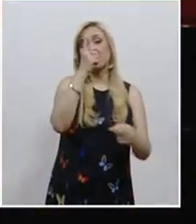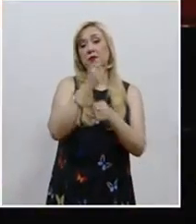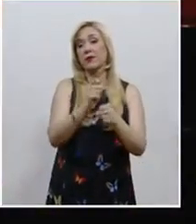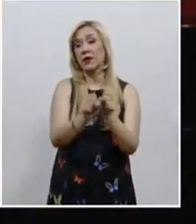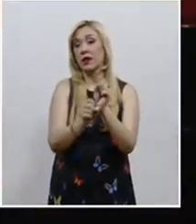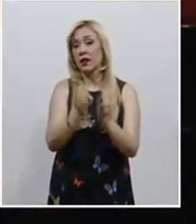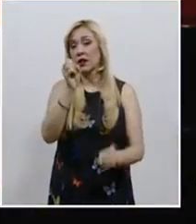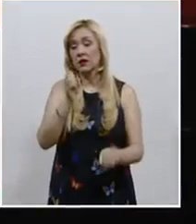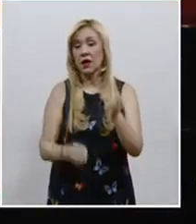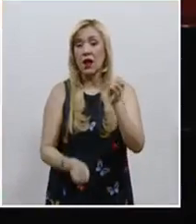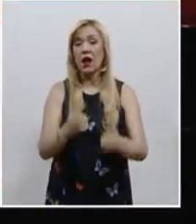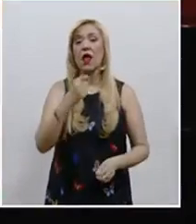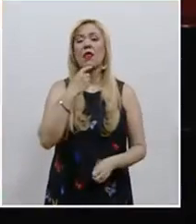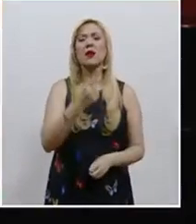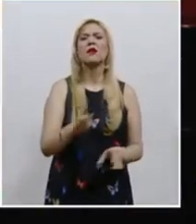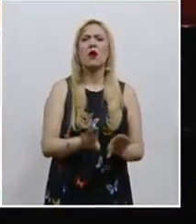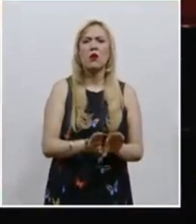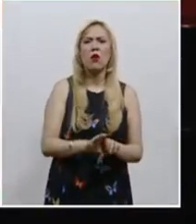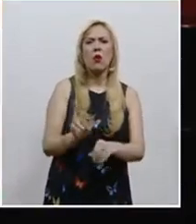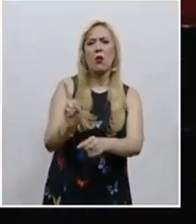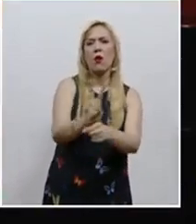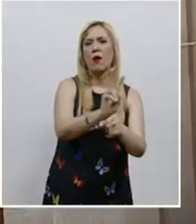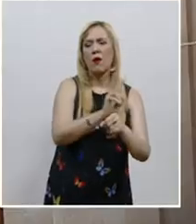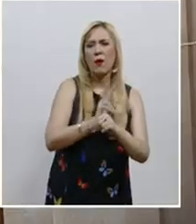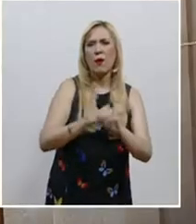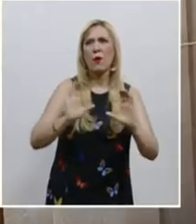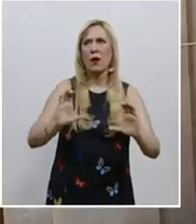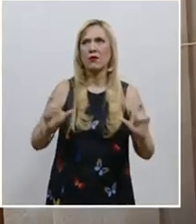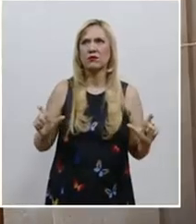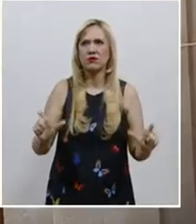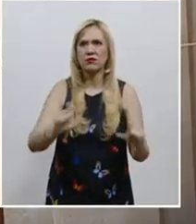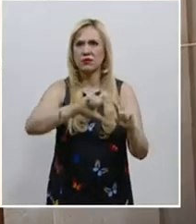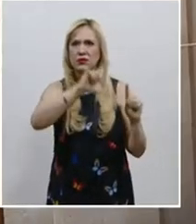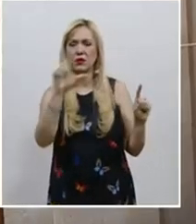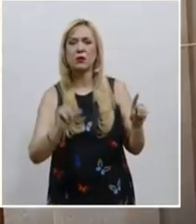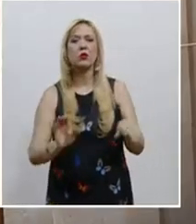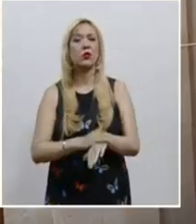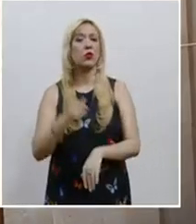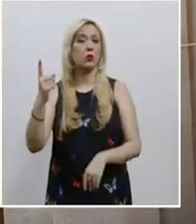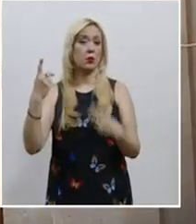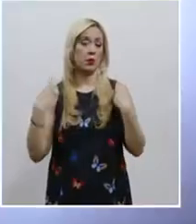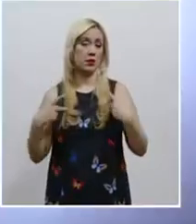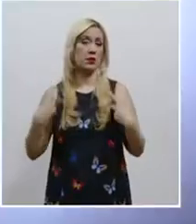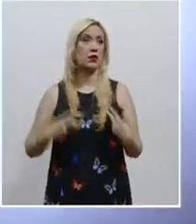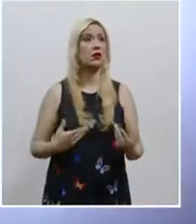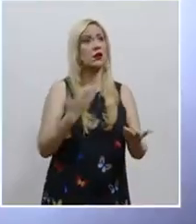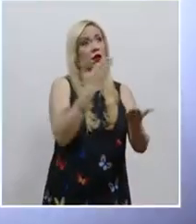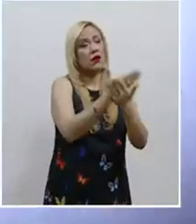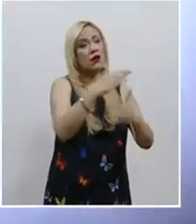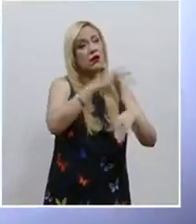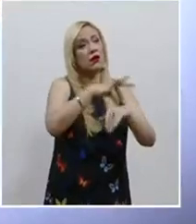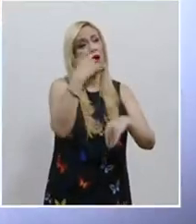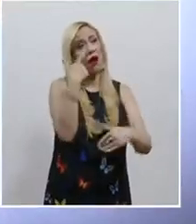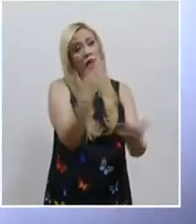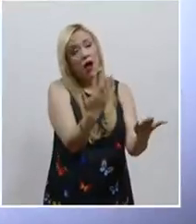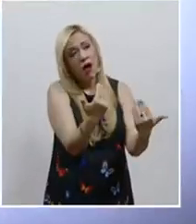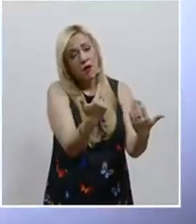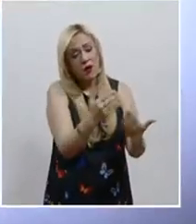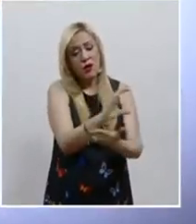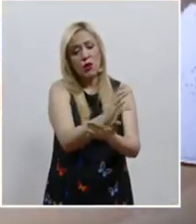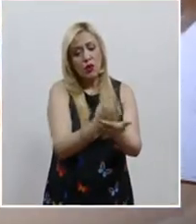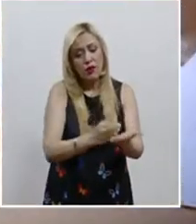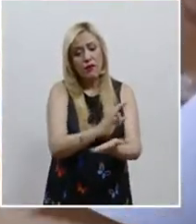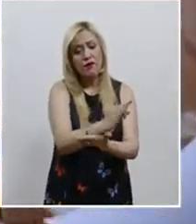de revisión en materia de seguridad nacional en los que un particular pidió a la Secretaría de Salud la versión pública de todos los documentos